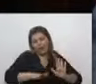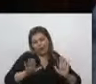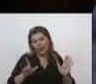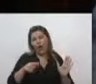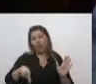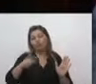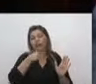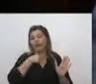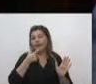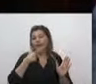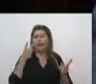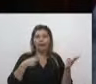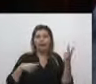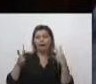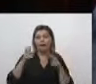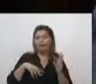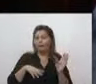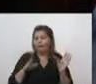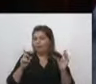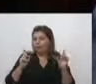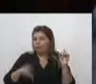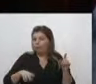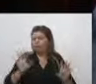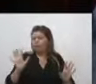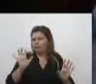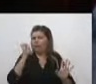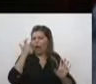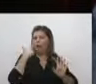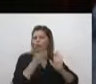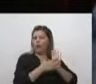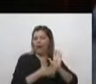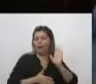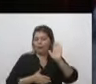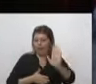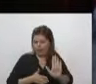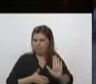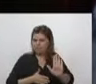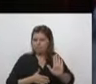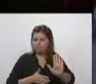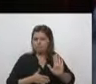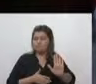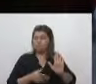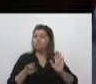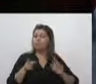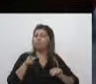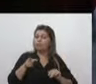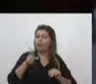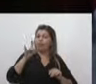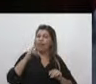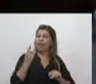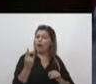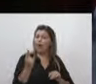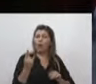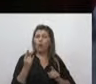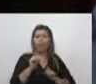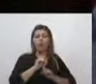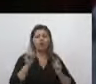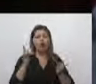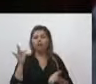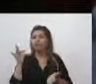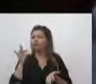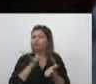zona Alberto-Cristina, si este es el fantasma que podemos llegar a ver hacia adelante. Ahora, si Milei tiene una